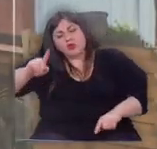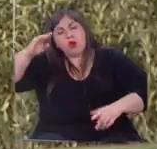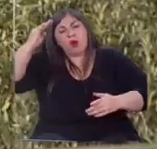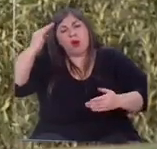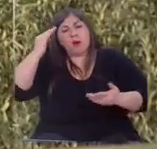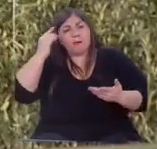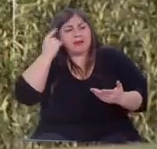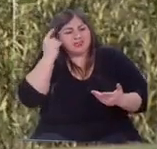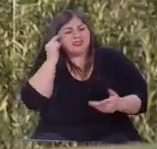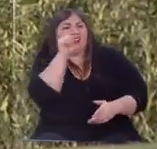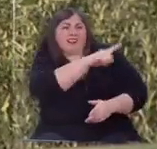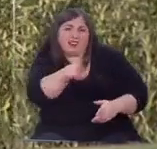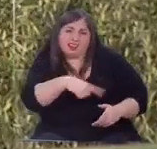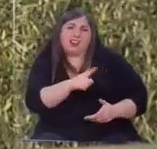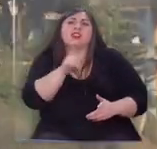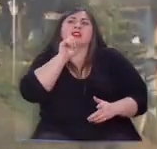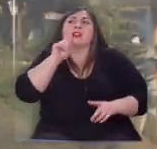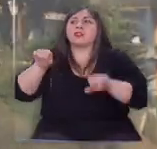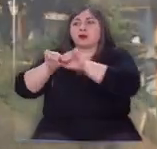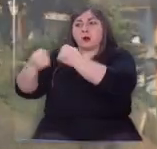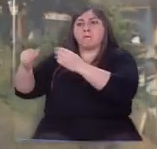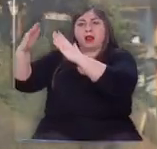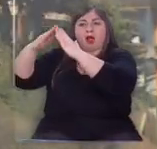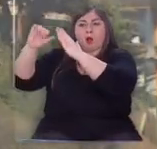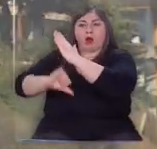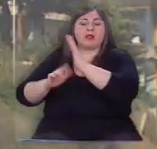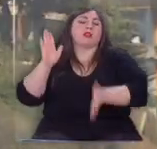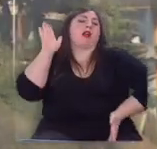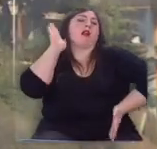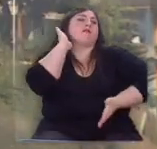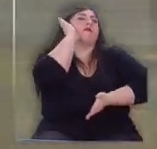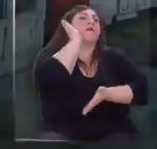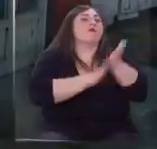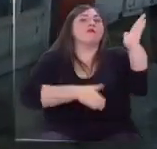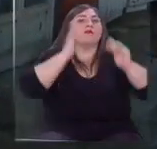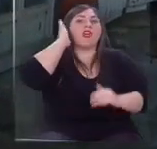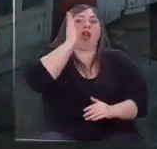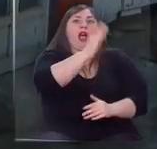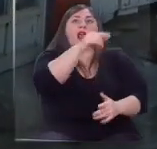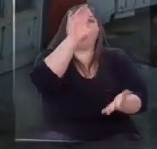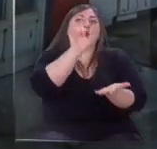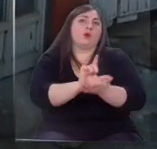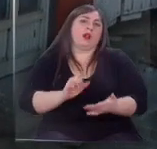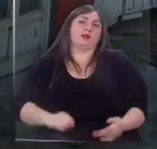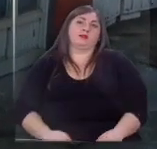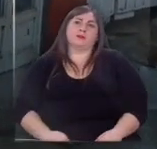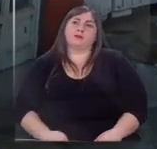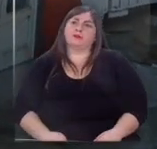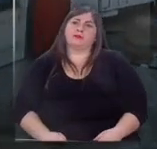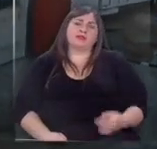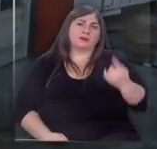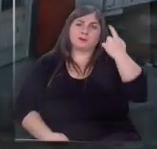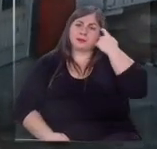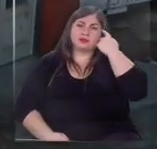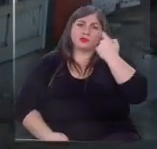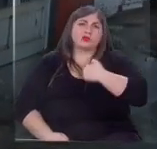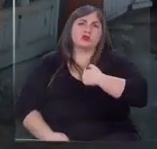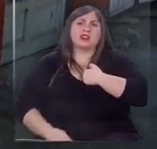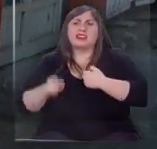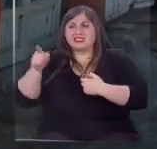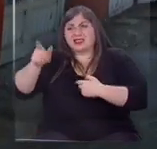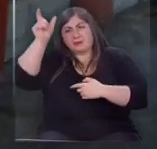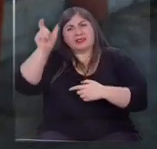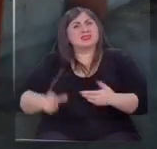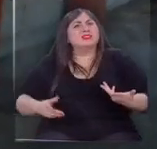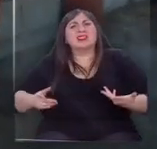ellos por parte de quienes decidieron romper las cuarentenas para viajar a la zona. Correcto, pero si la persona es